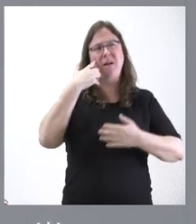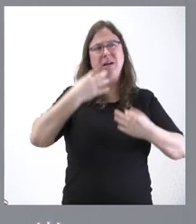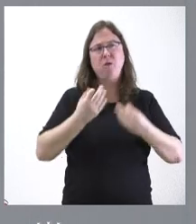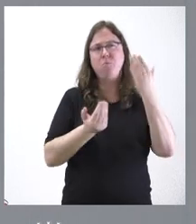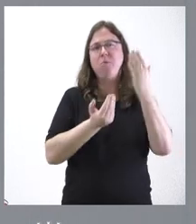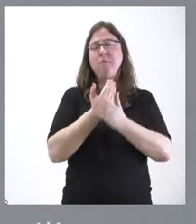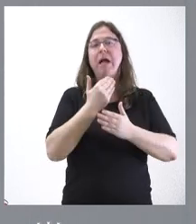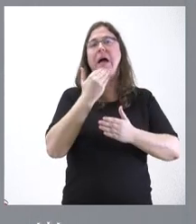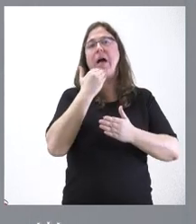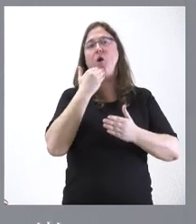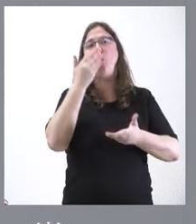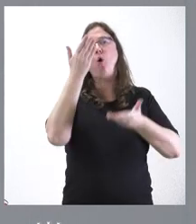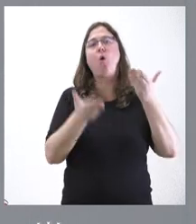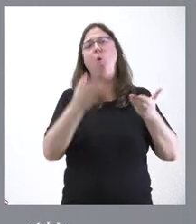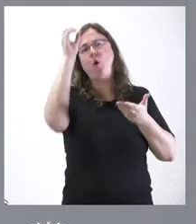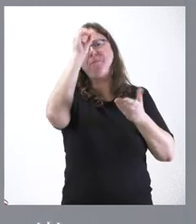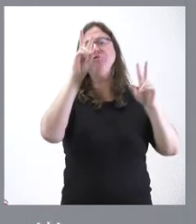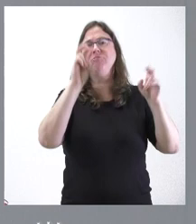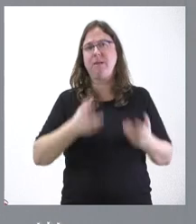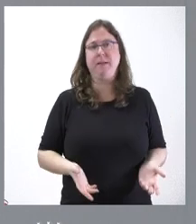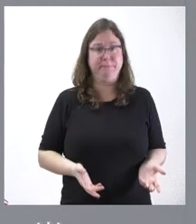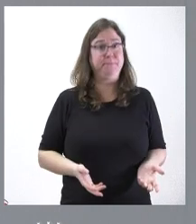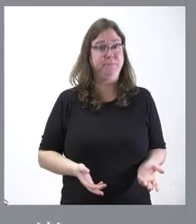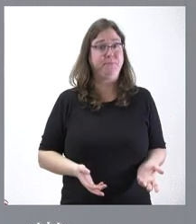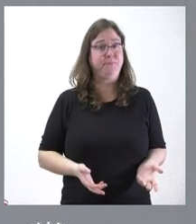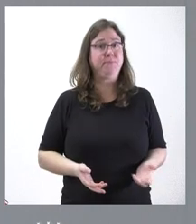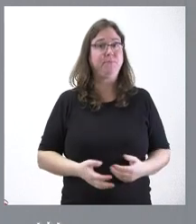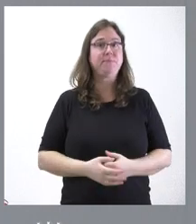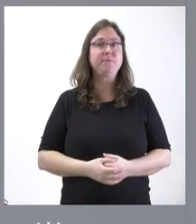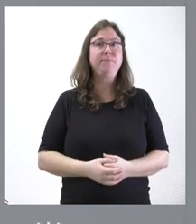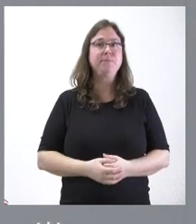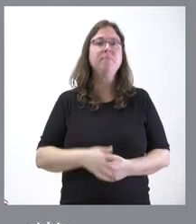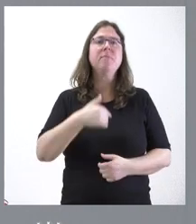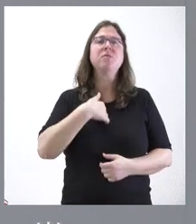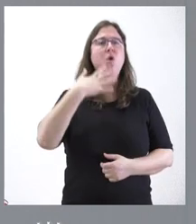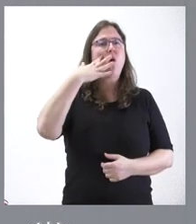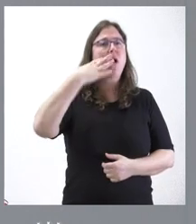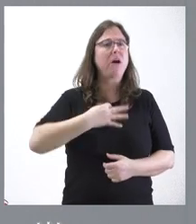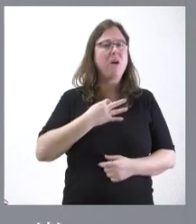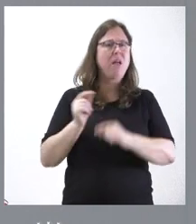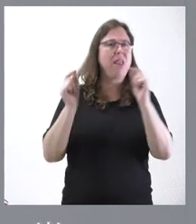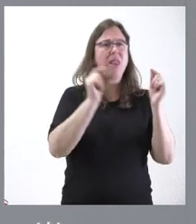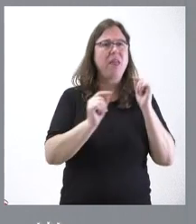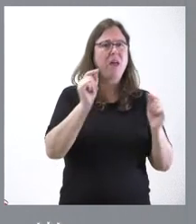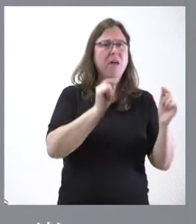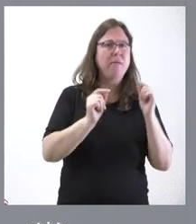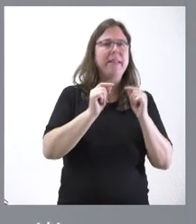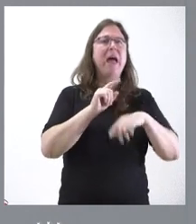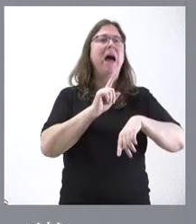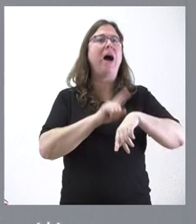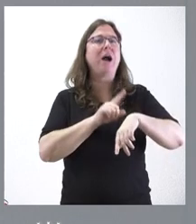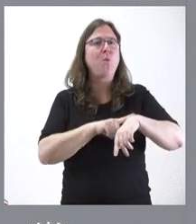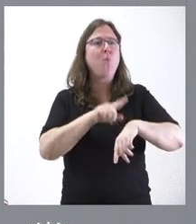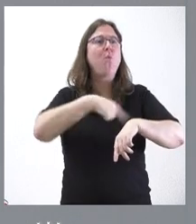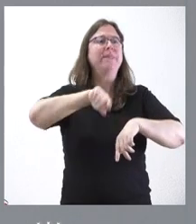pues hizo una primera valoración sobre este asunto por tanto eh yo creo que entrar al debate sobre las horas que se tardaron en